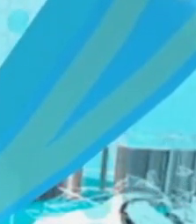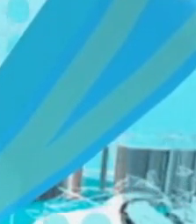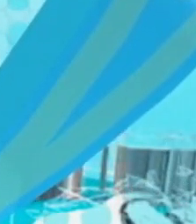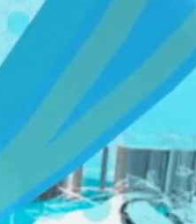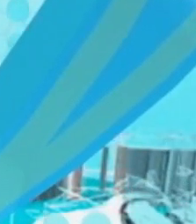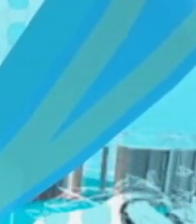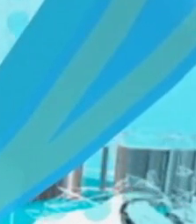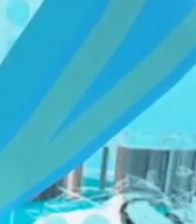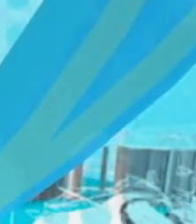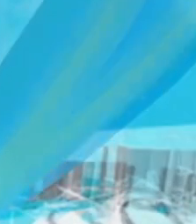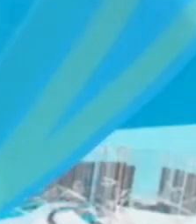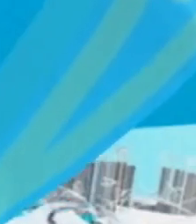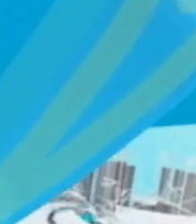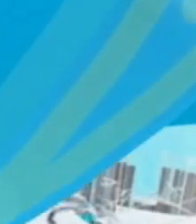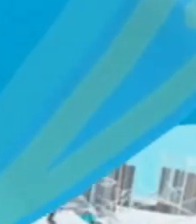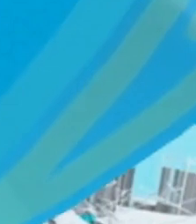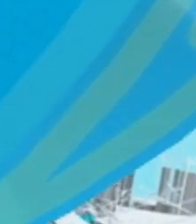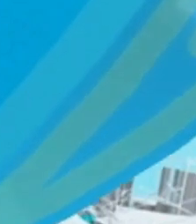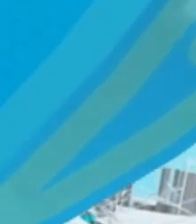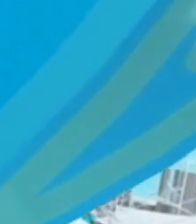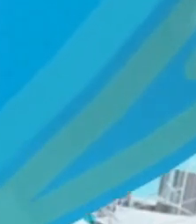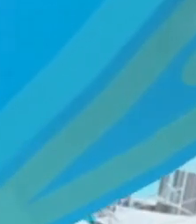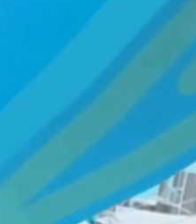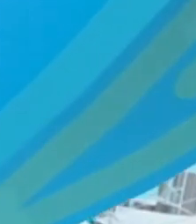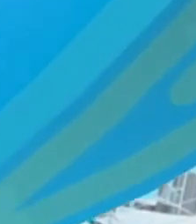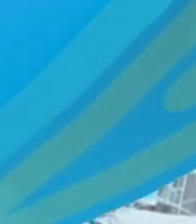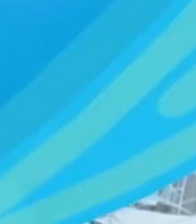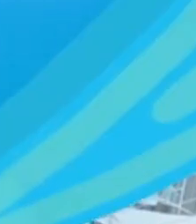Banco Popular presentó El Tipo de Cambio.